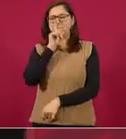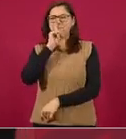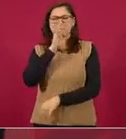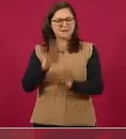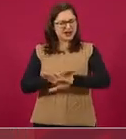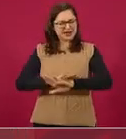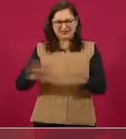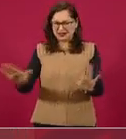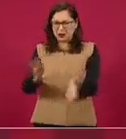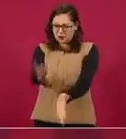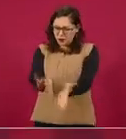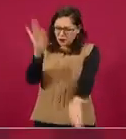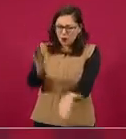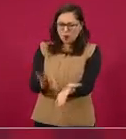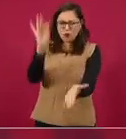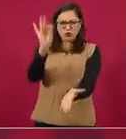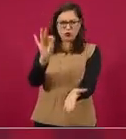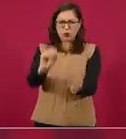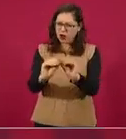defendiendo